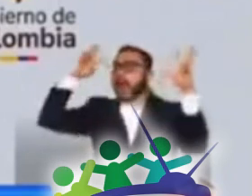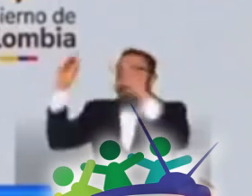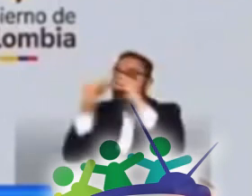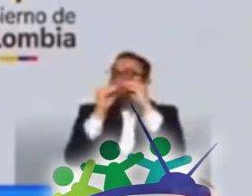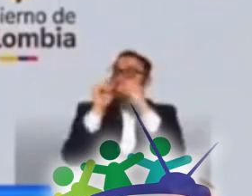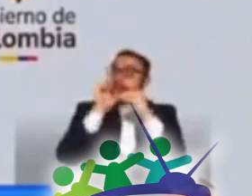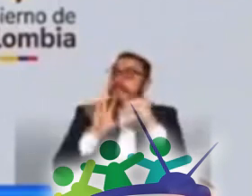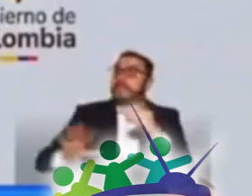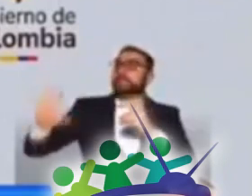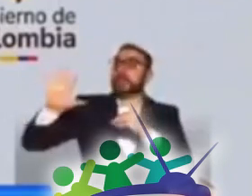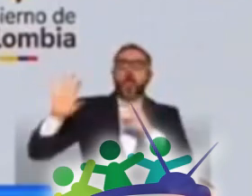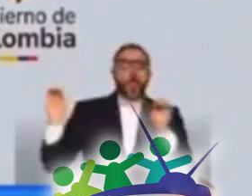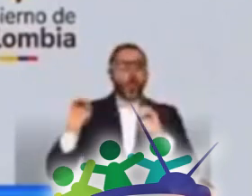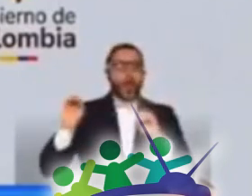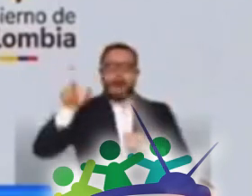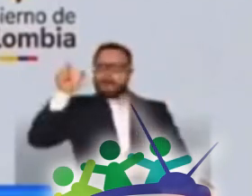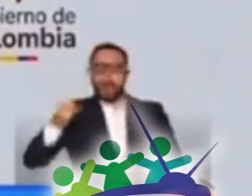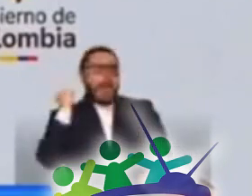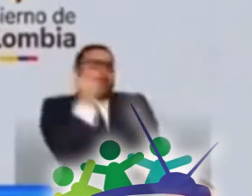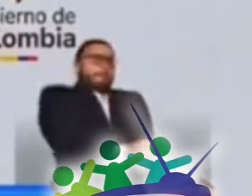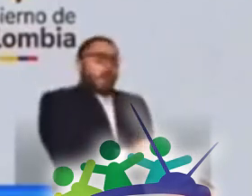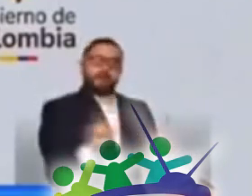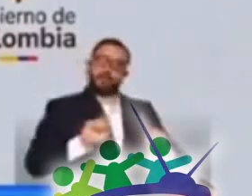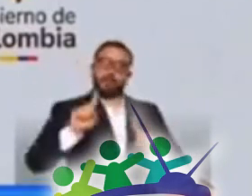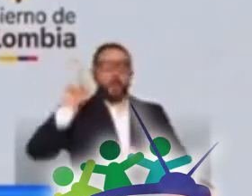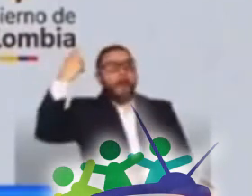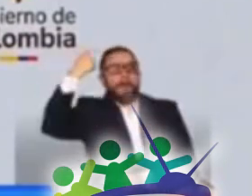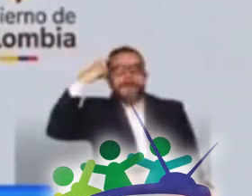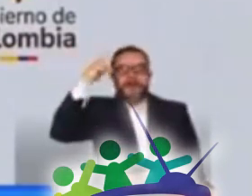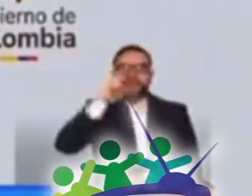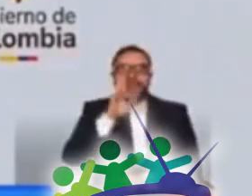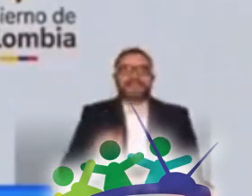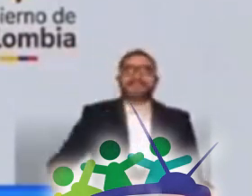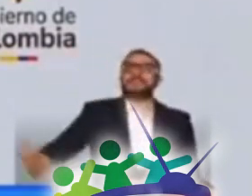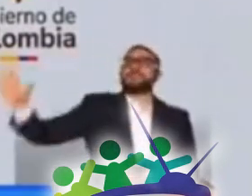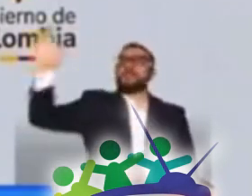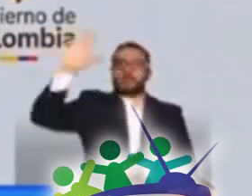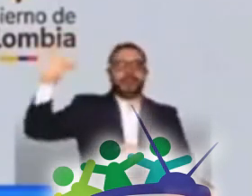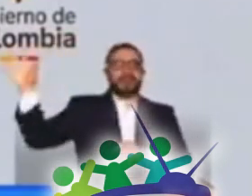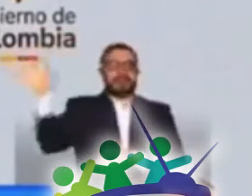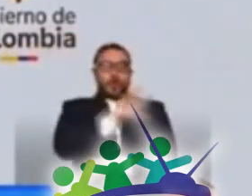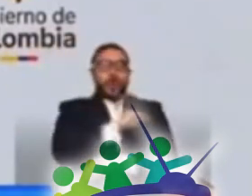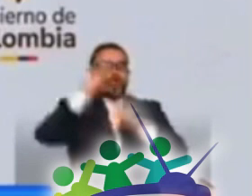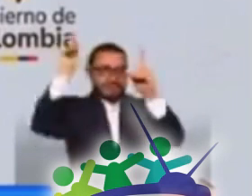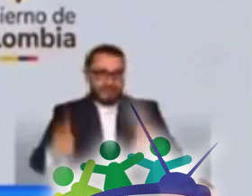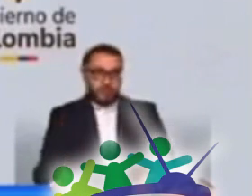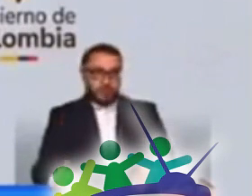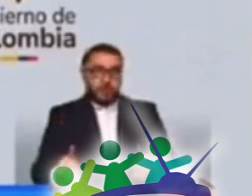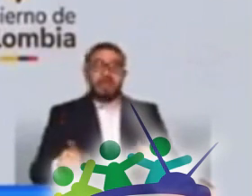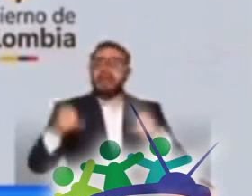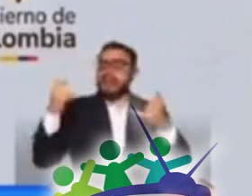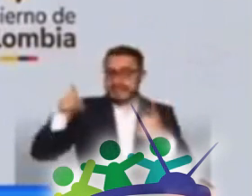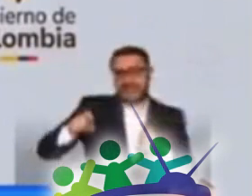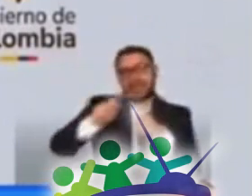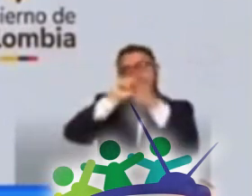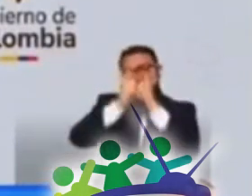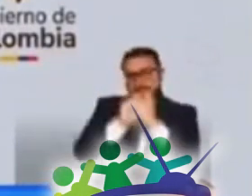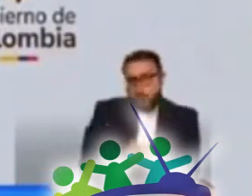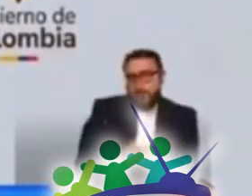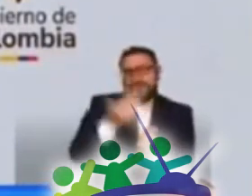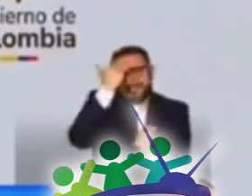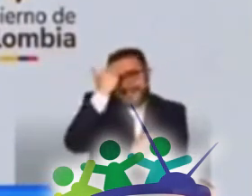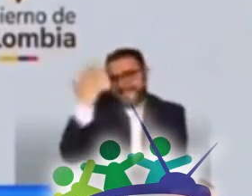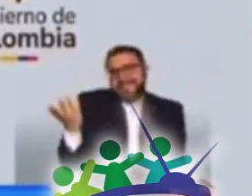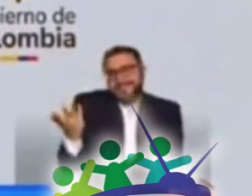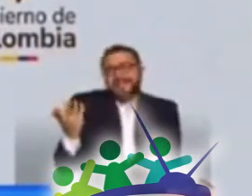alguien contra alguien. Este país necesita más reformas y no reformas, y no menos reformas, pero reformas